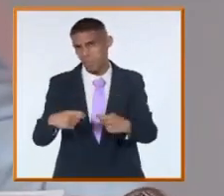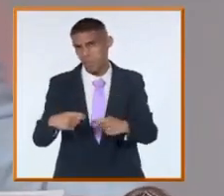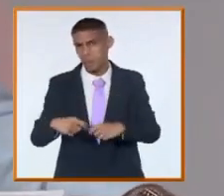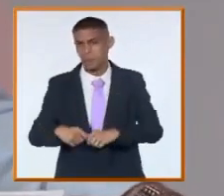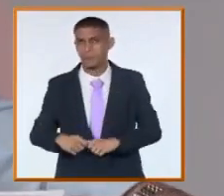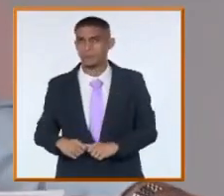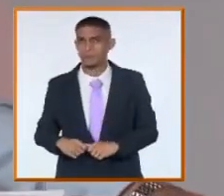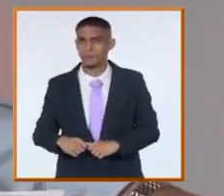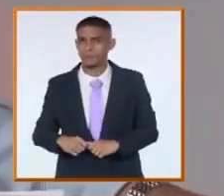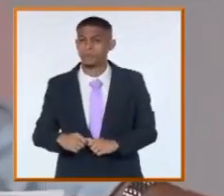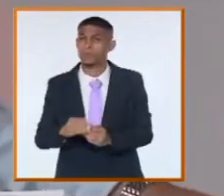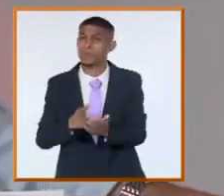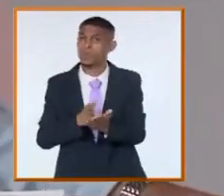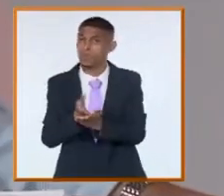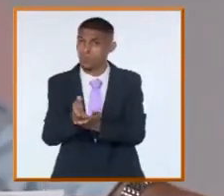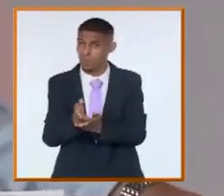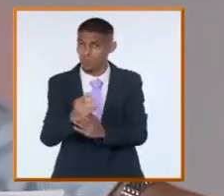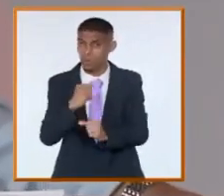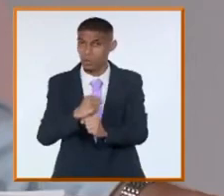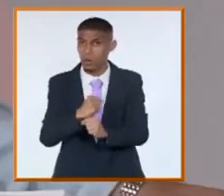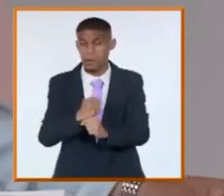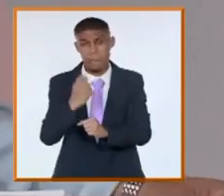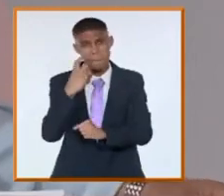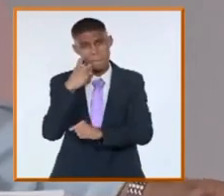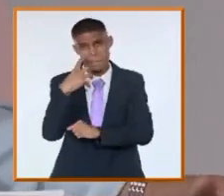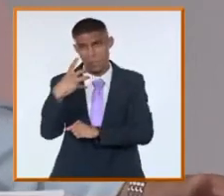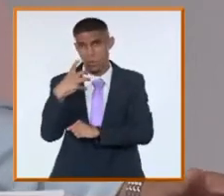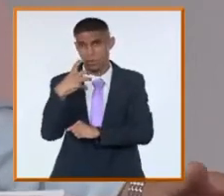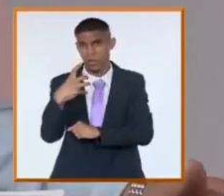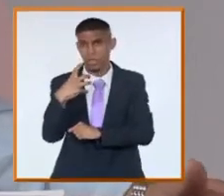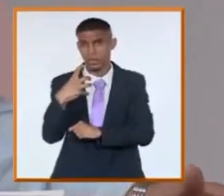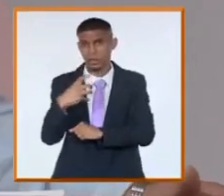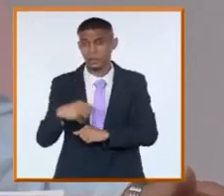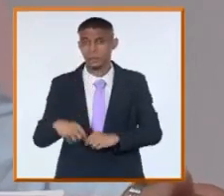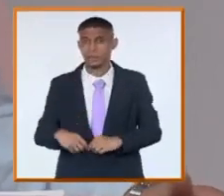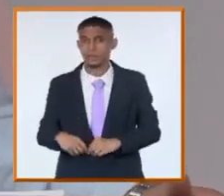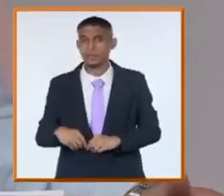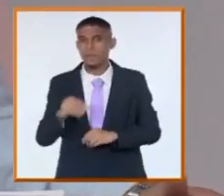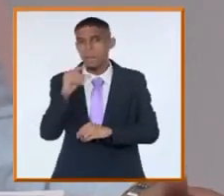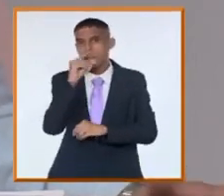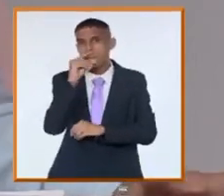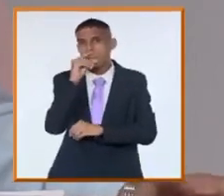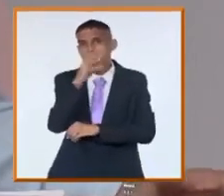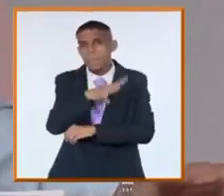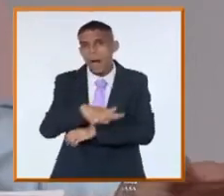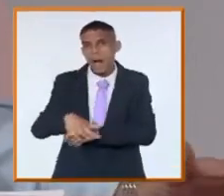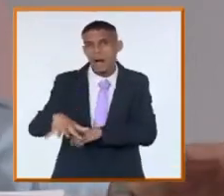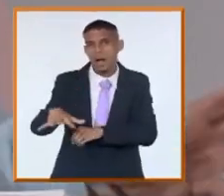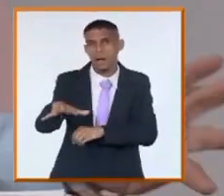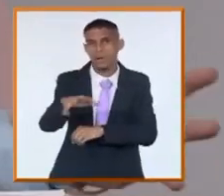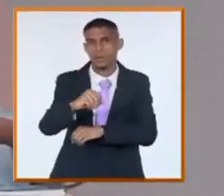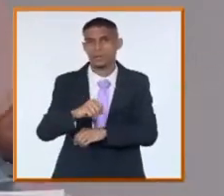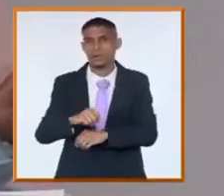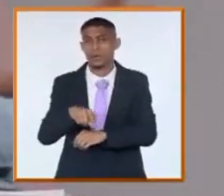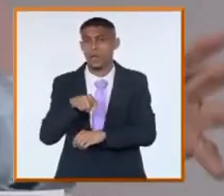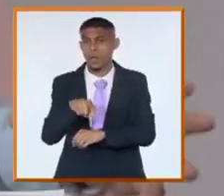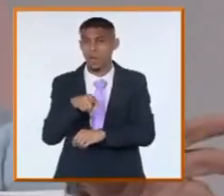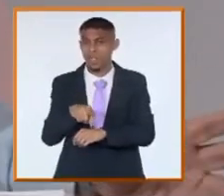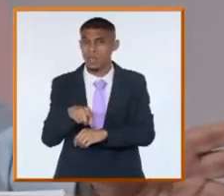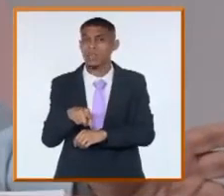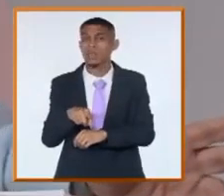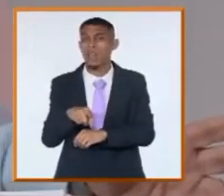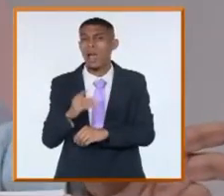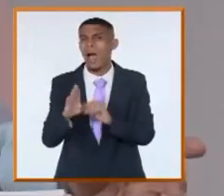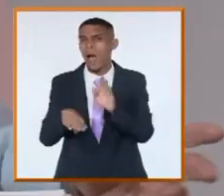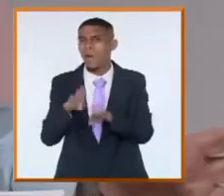se continúa trabajando y me parece que es muy importante en las intervenciones en los barrios O sea a veces nos vamos